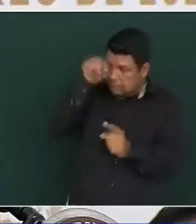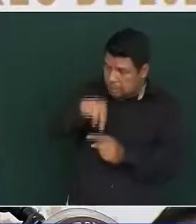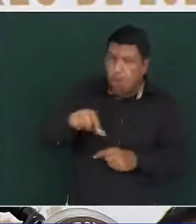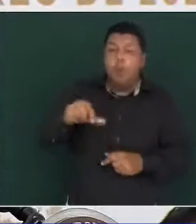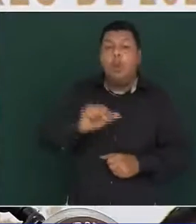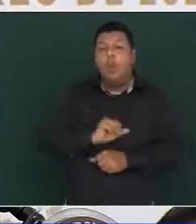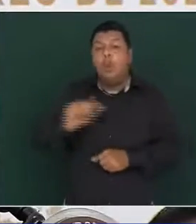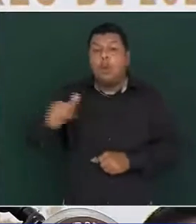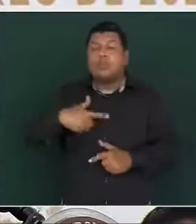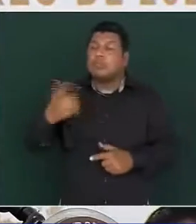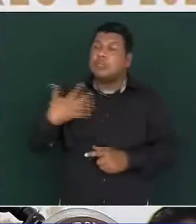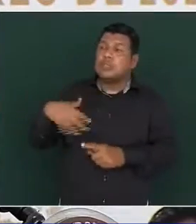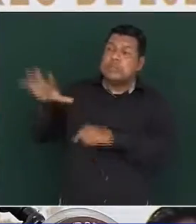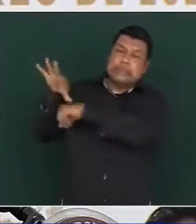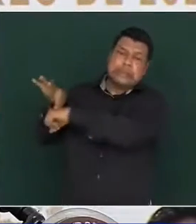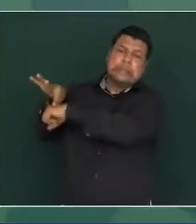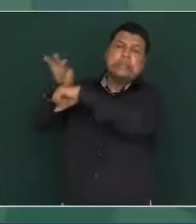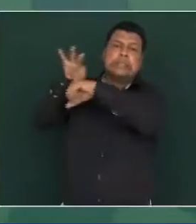otras tendremos que